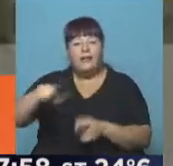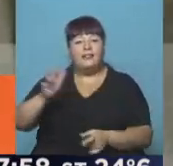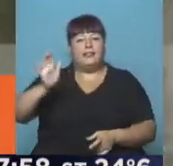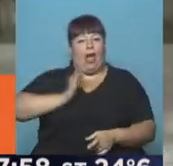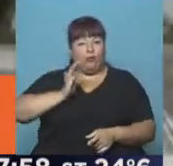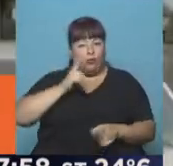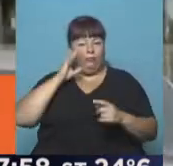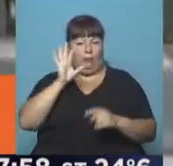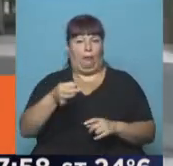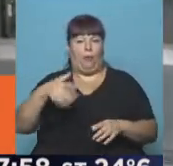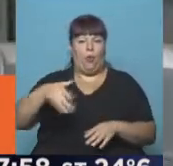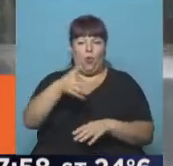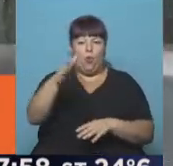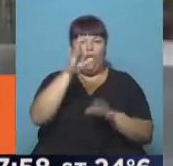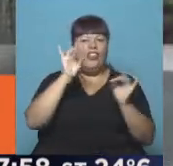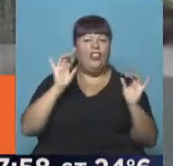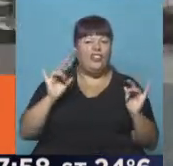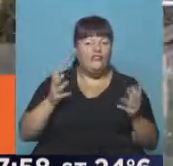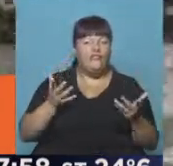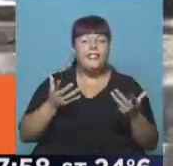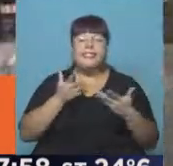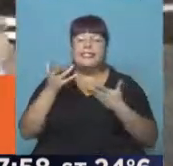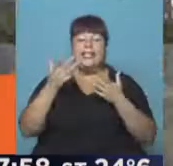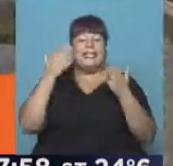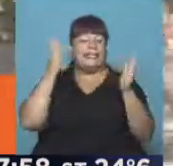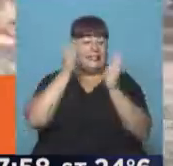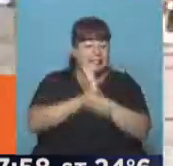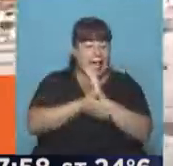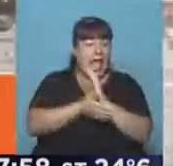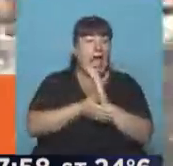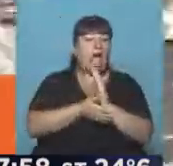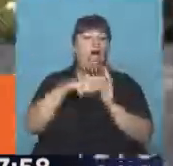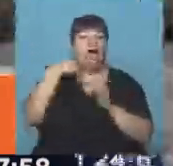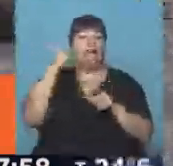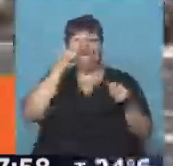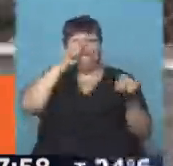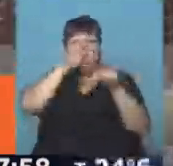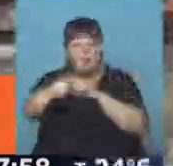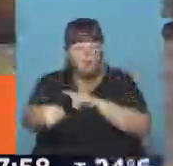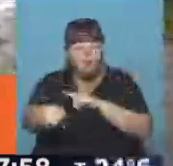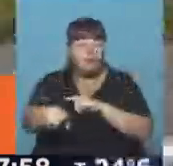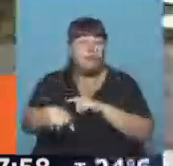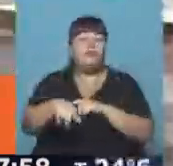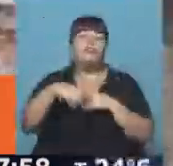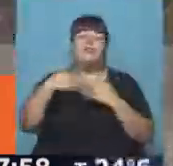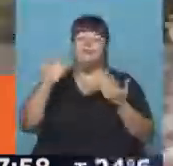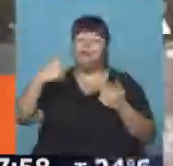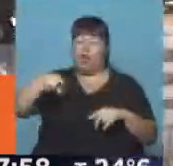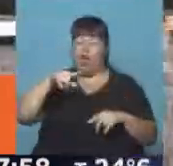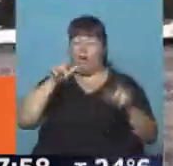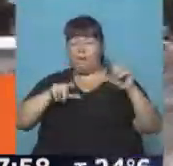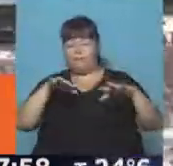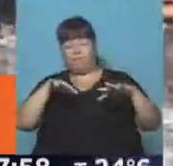asustaron, vieron que estaban en un lugar difícil y se quisieron ir quizás a una velocidad más alta. Llamó la